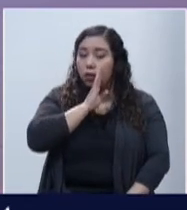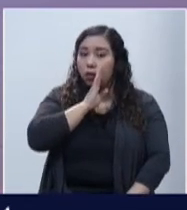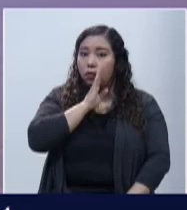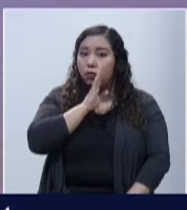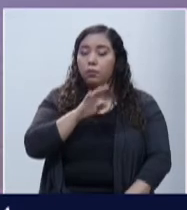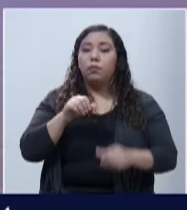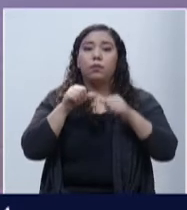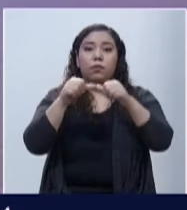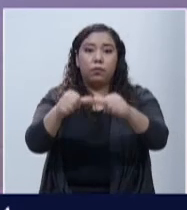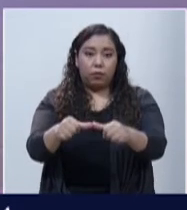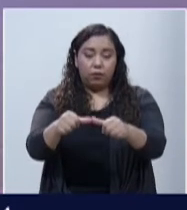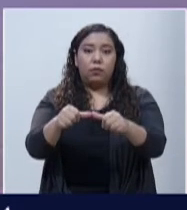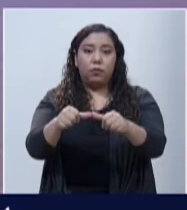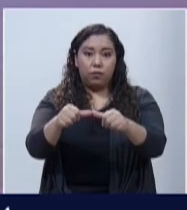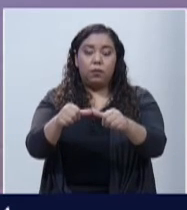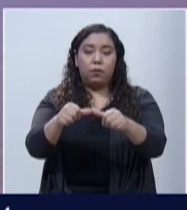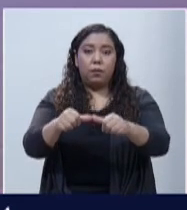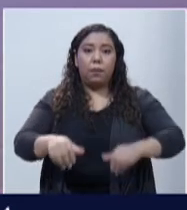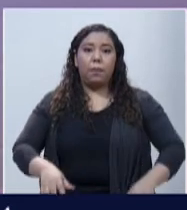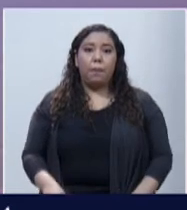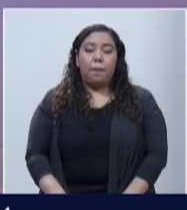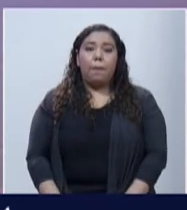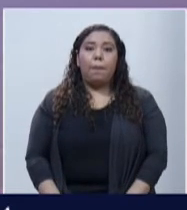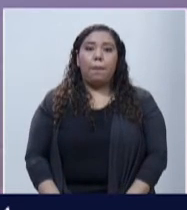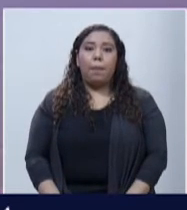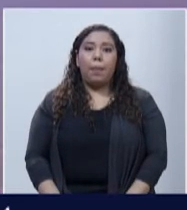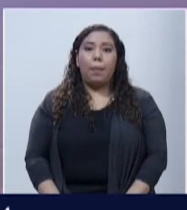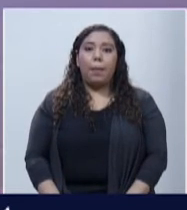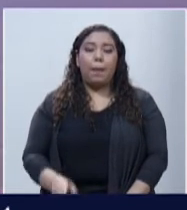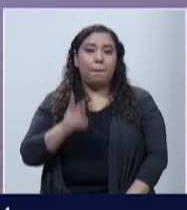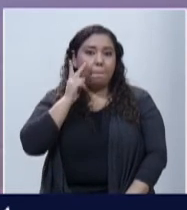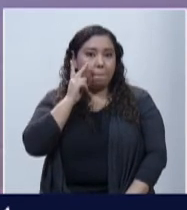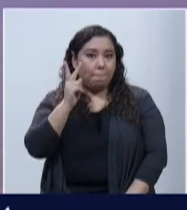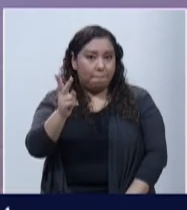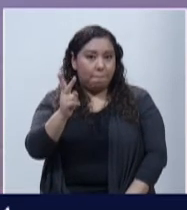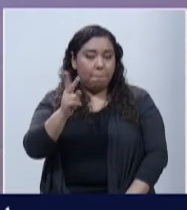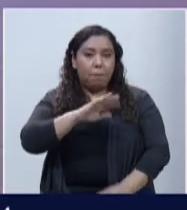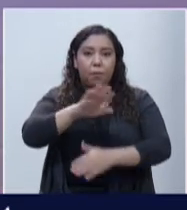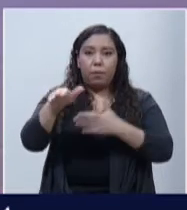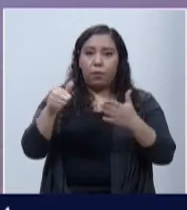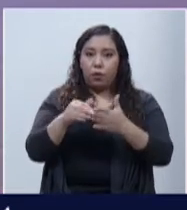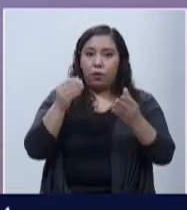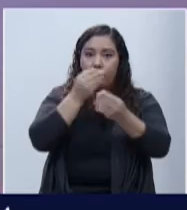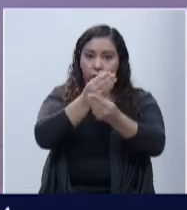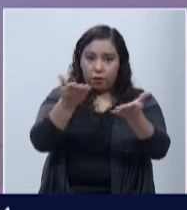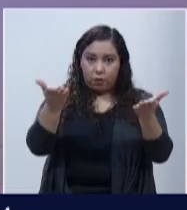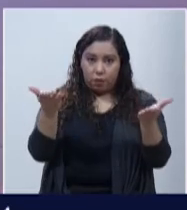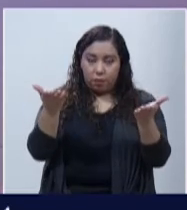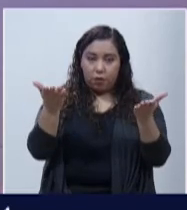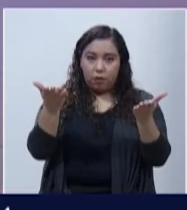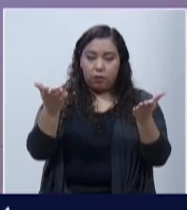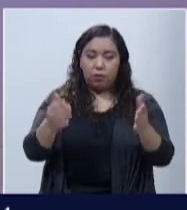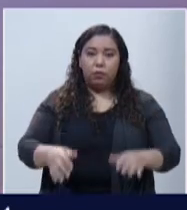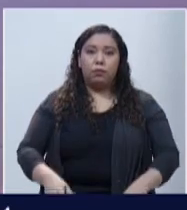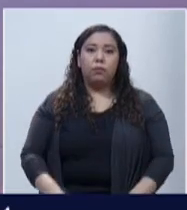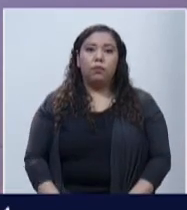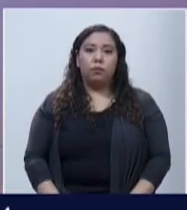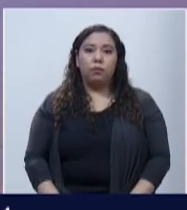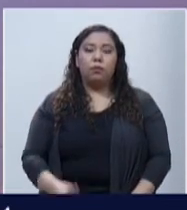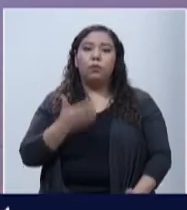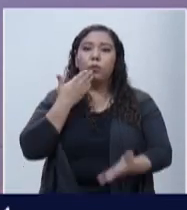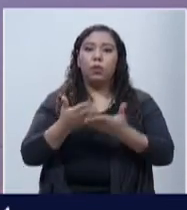siempre sintonía con toda la información que nosotros le brindamos a diario